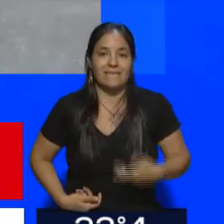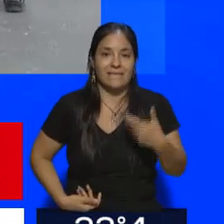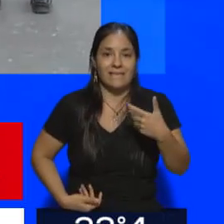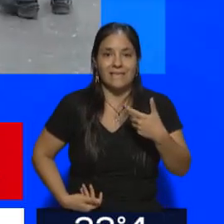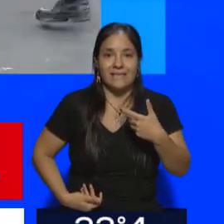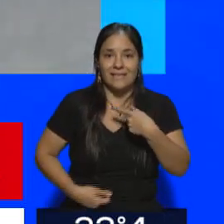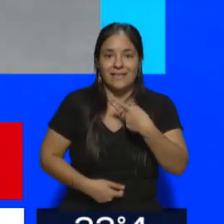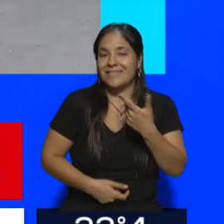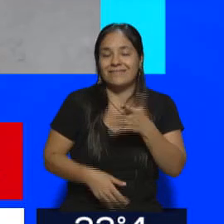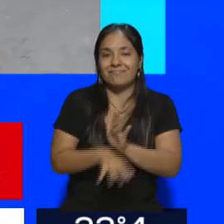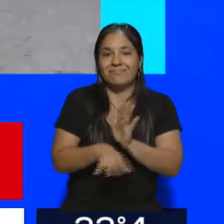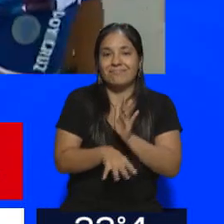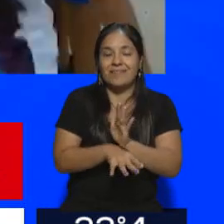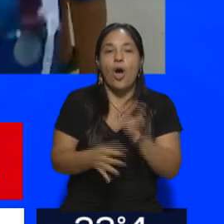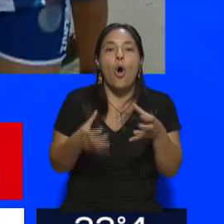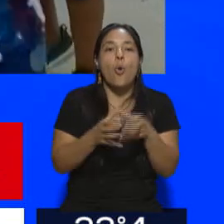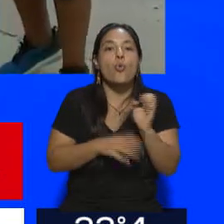tatuada en la piel de cada hincha.